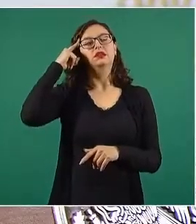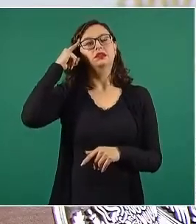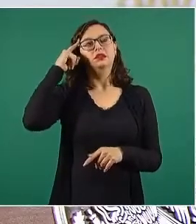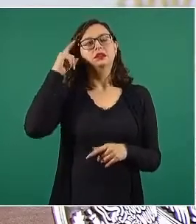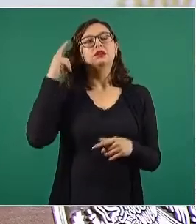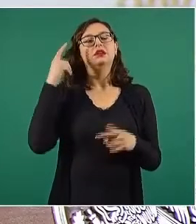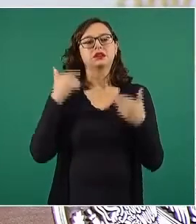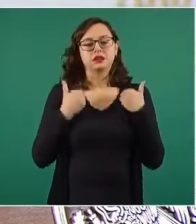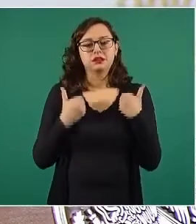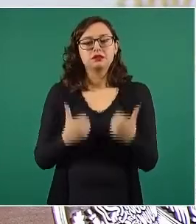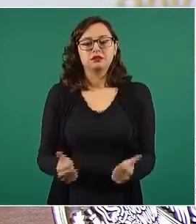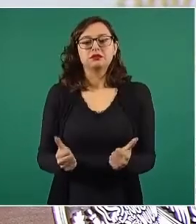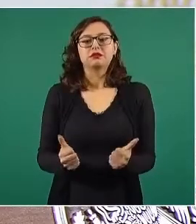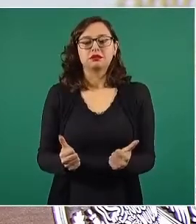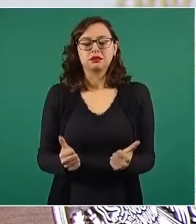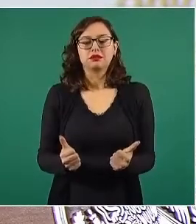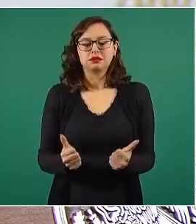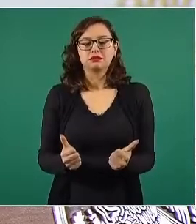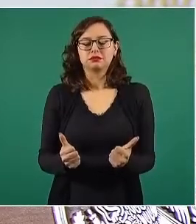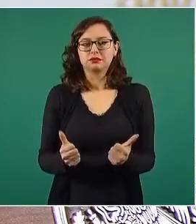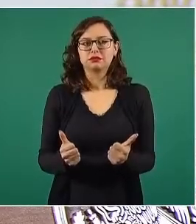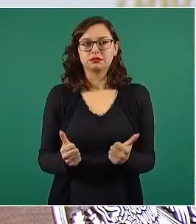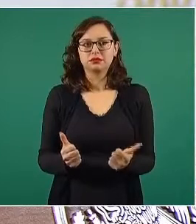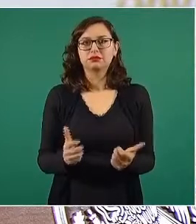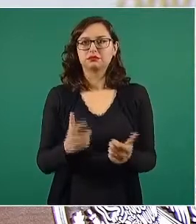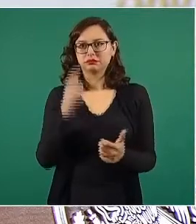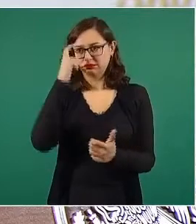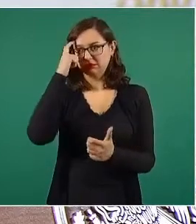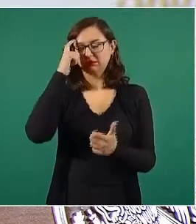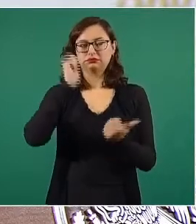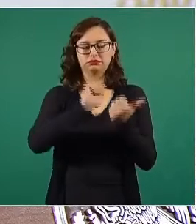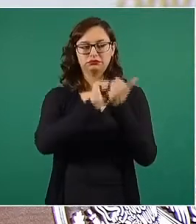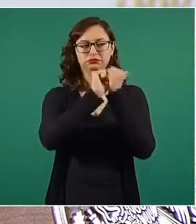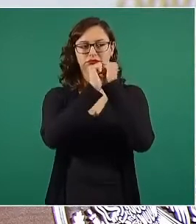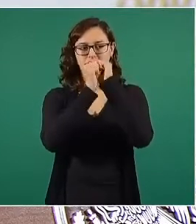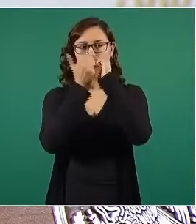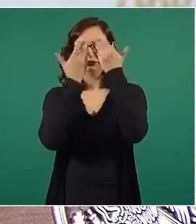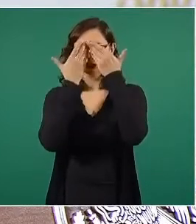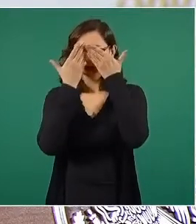fue también cambiando de mentalidad,